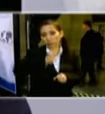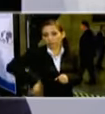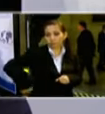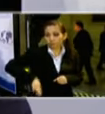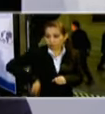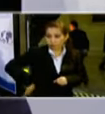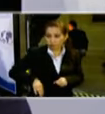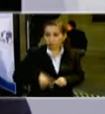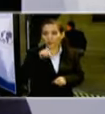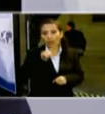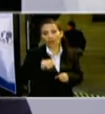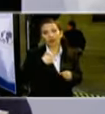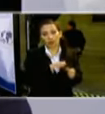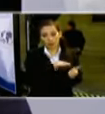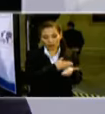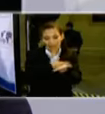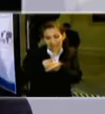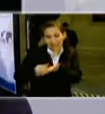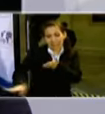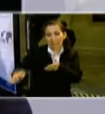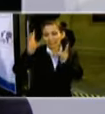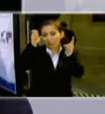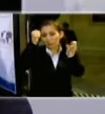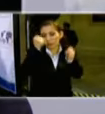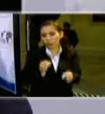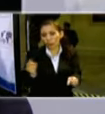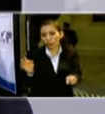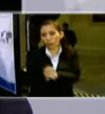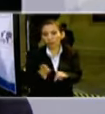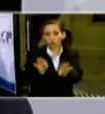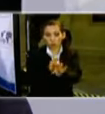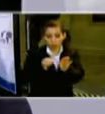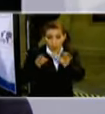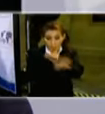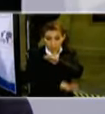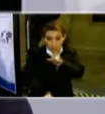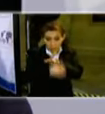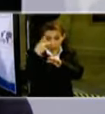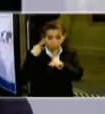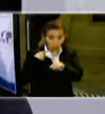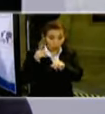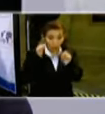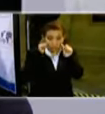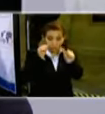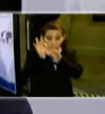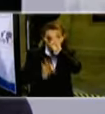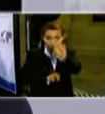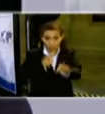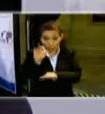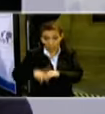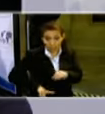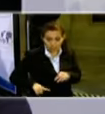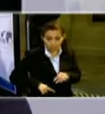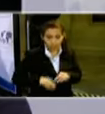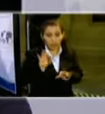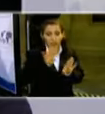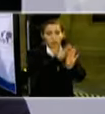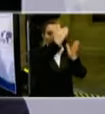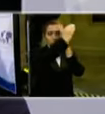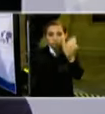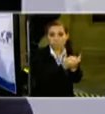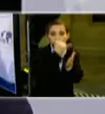mencionado, el desplazar el tema de la seguridad como eje de la política exterior, el reducir